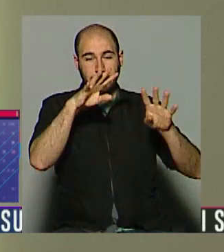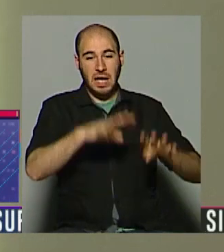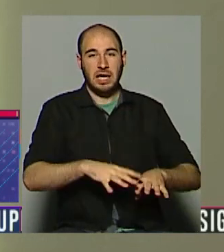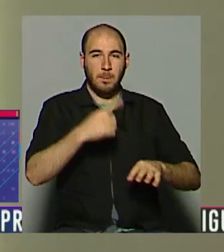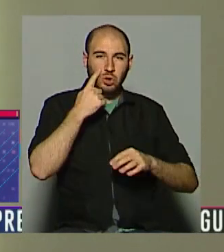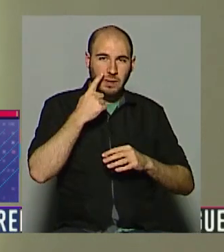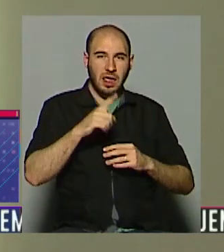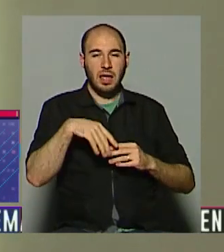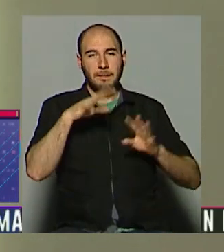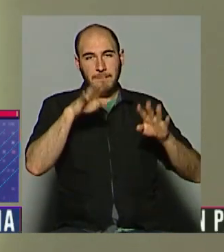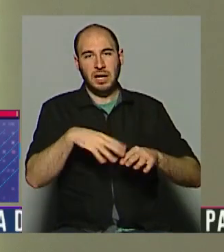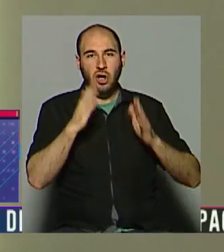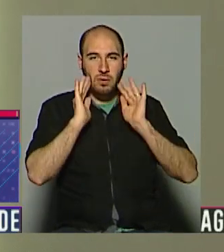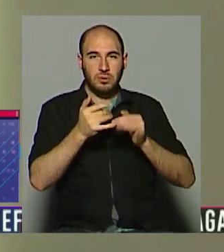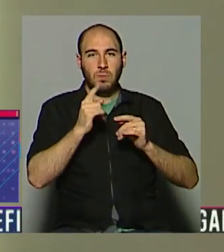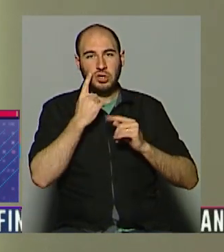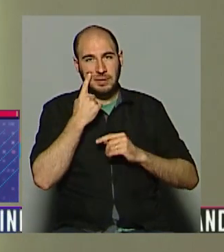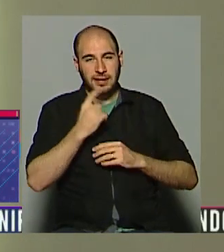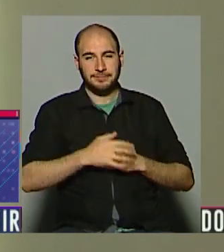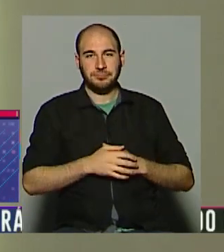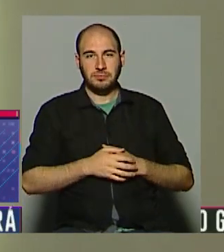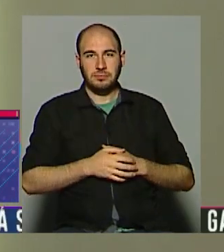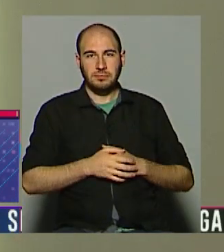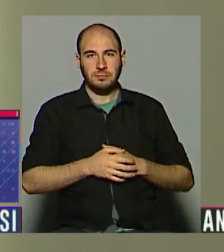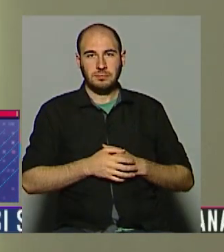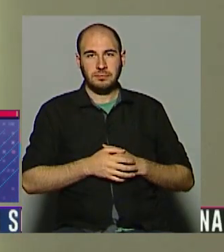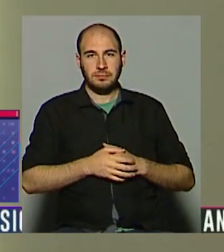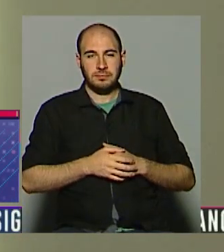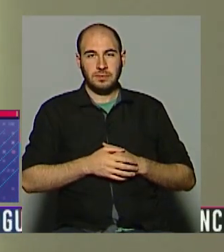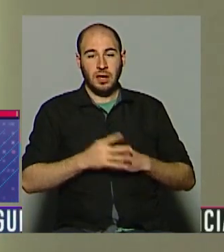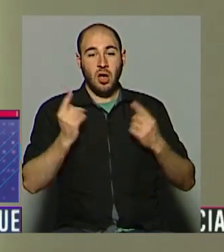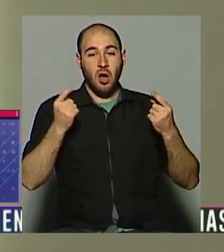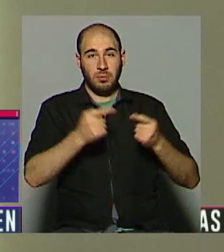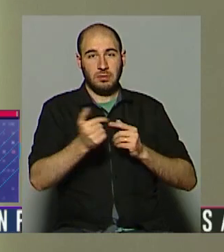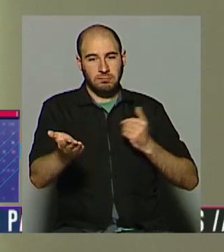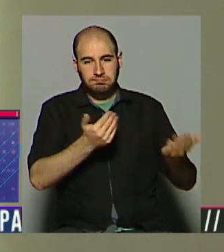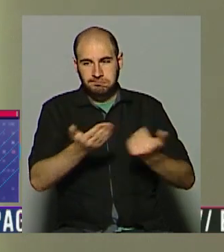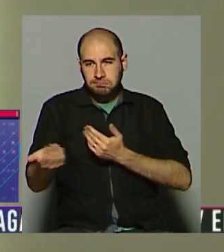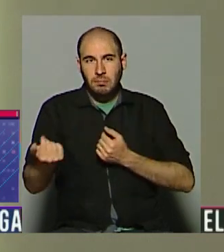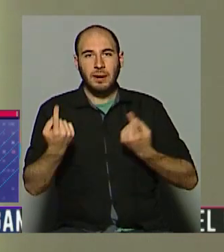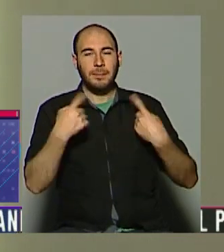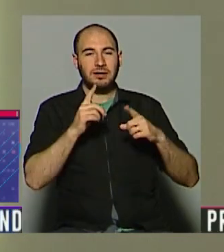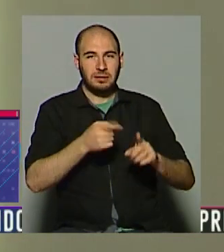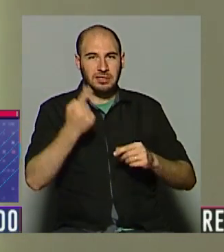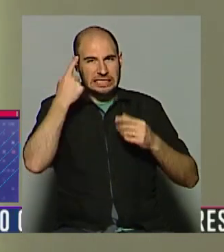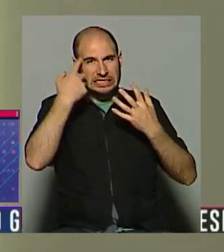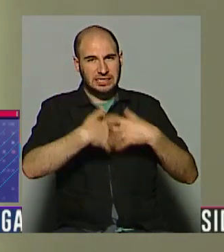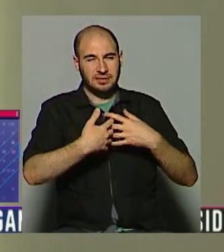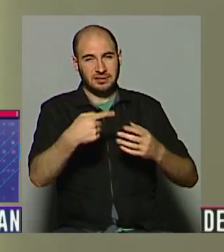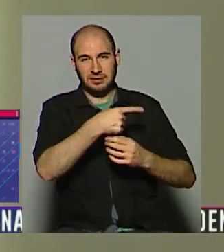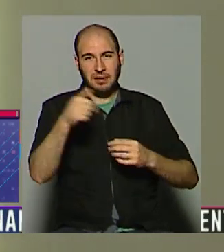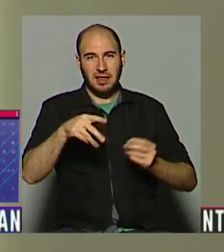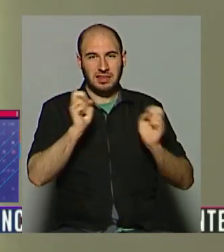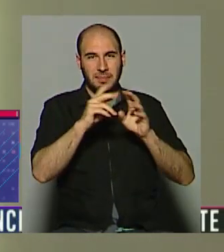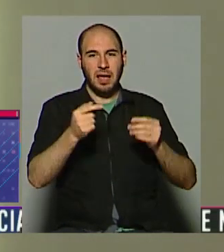la MUNI, en la página de Juventud de la MUNI. Y la idea es que se sumen, pero también que reflexionemos esta semana